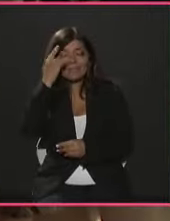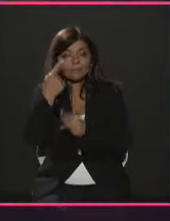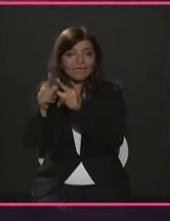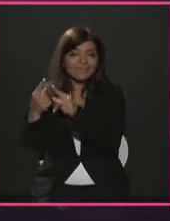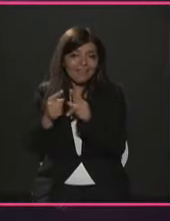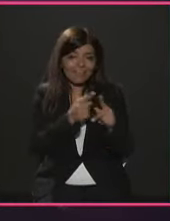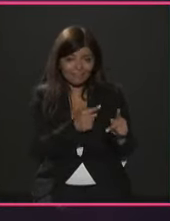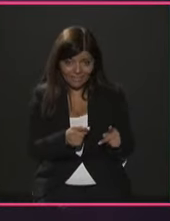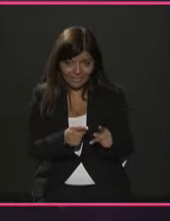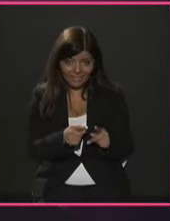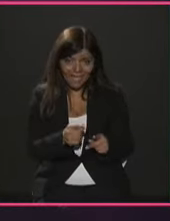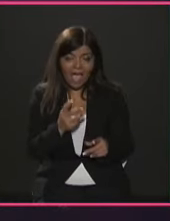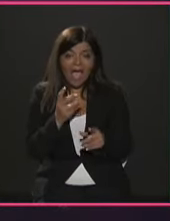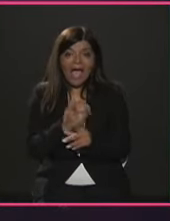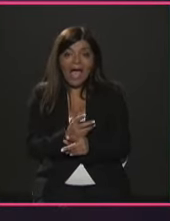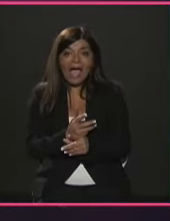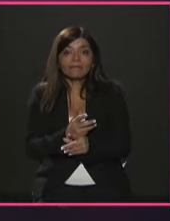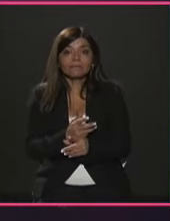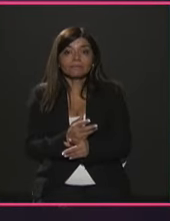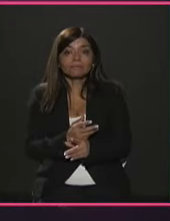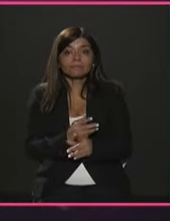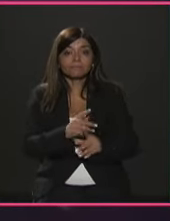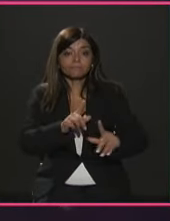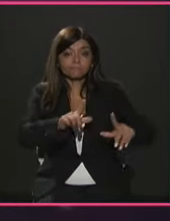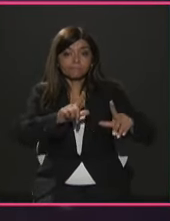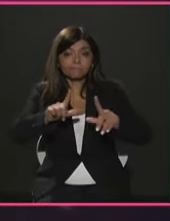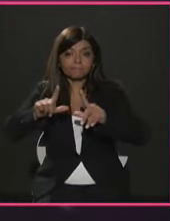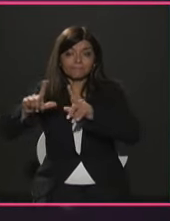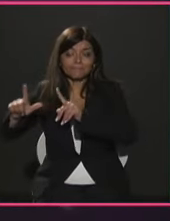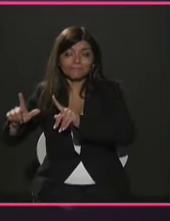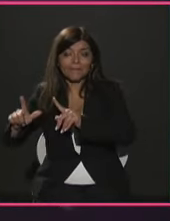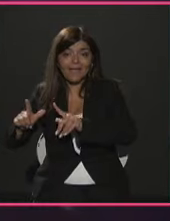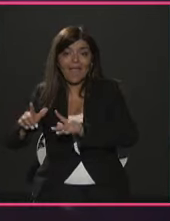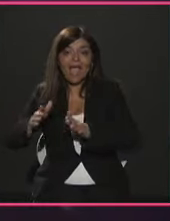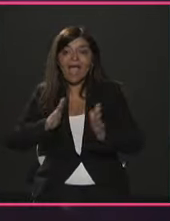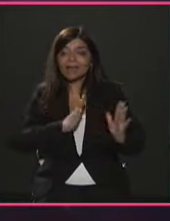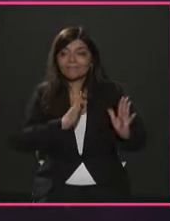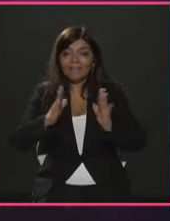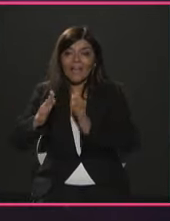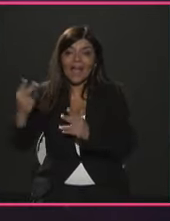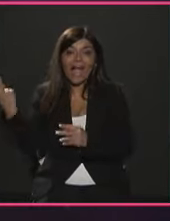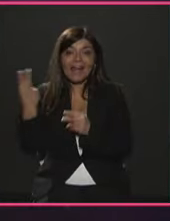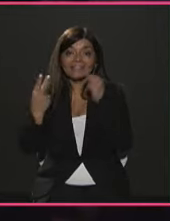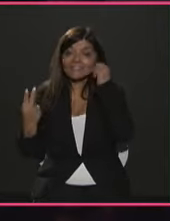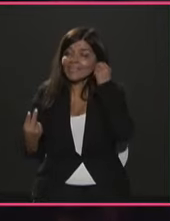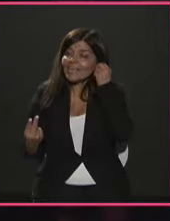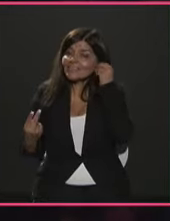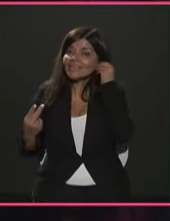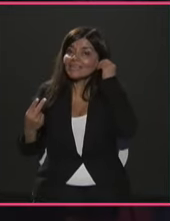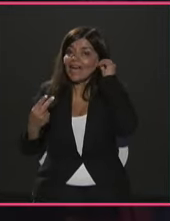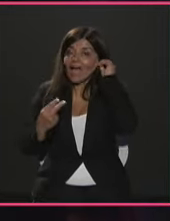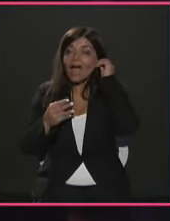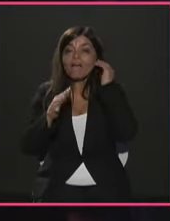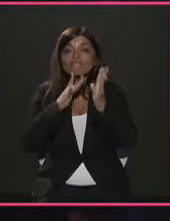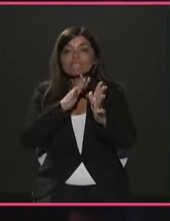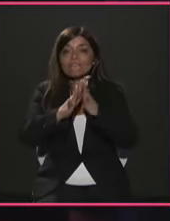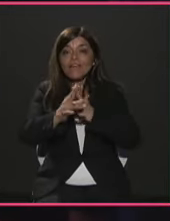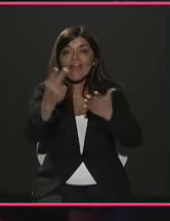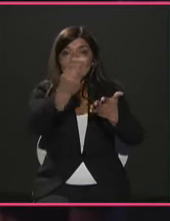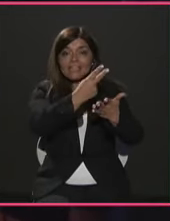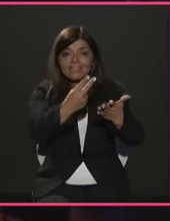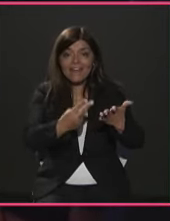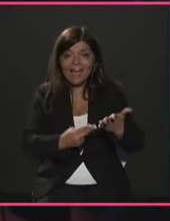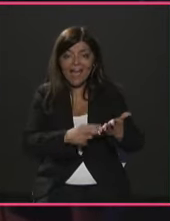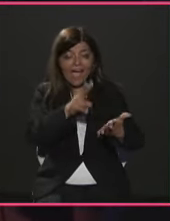distintas hay Expo eh literaria hay exposiciones artísticas una feria literaria bien digo así que